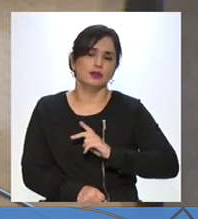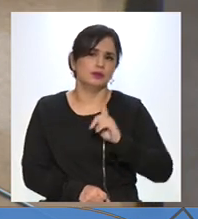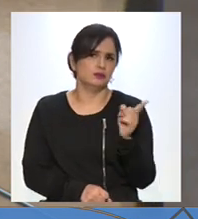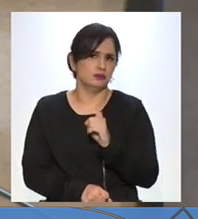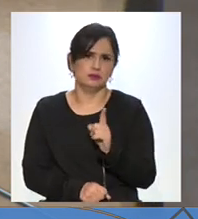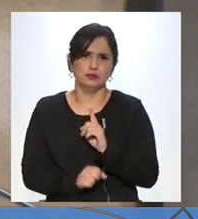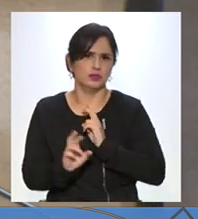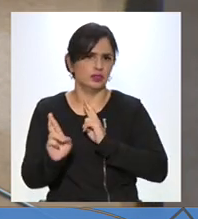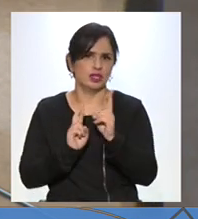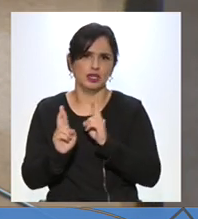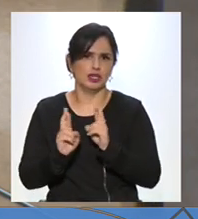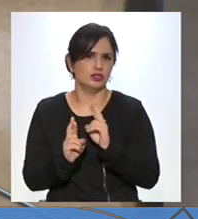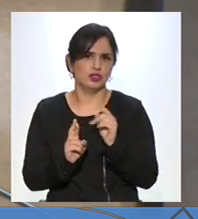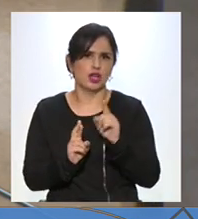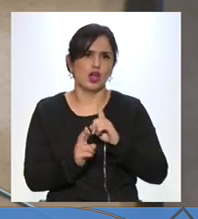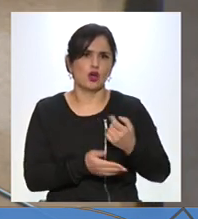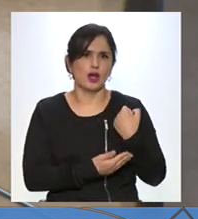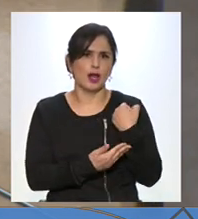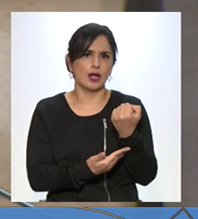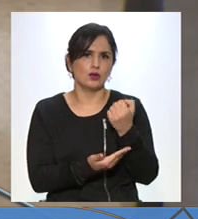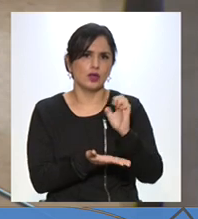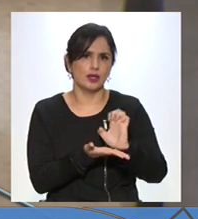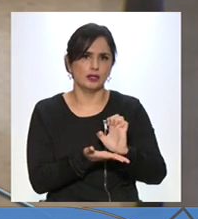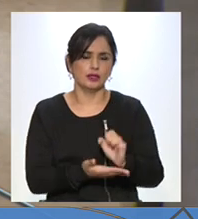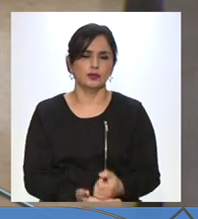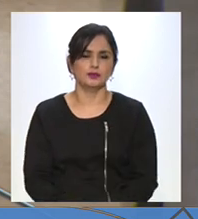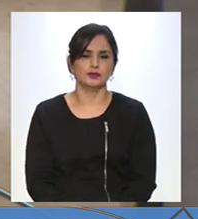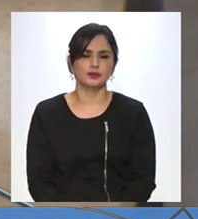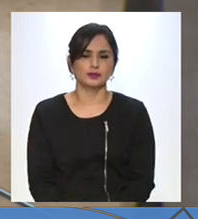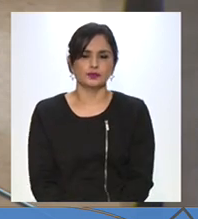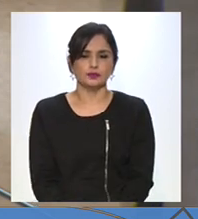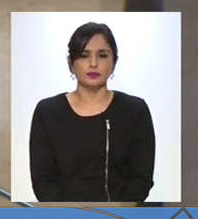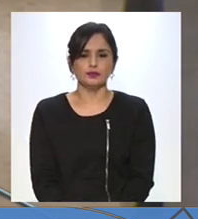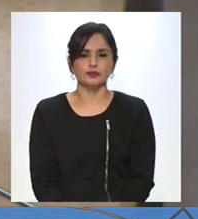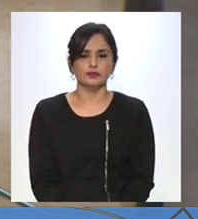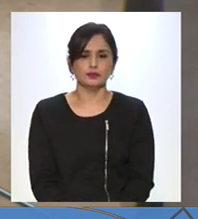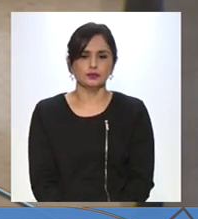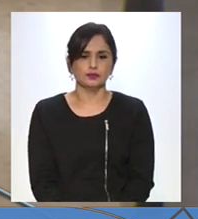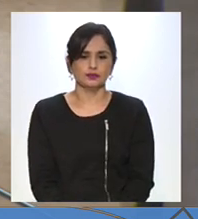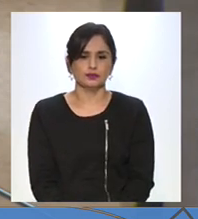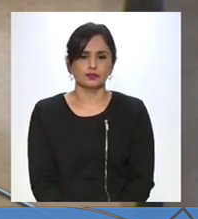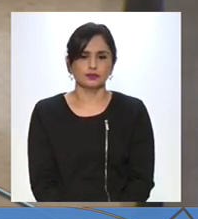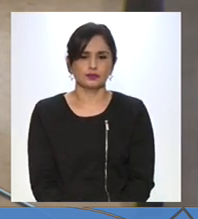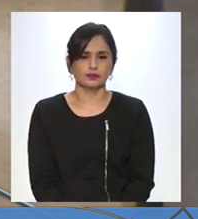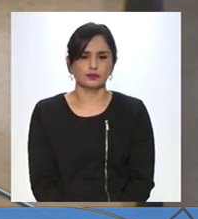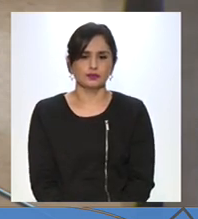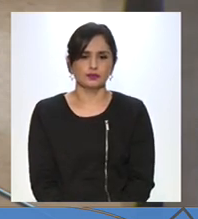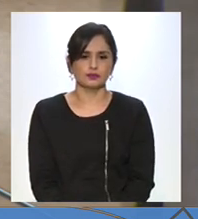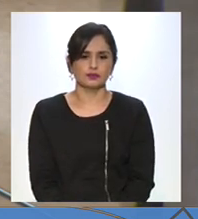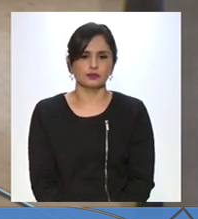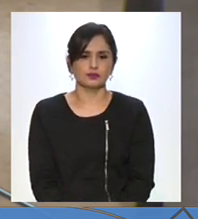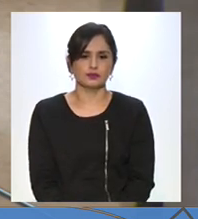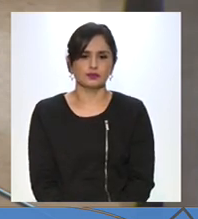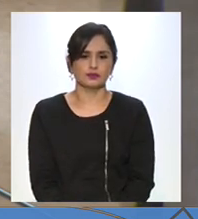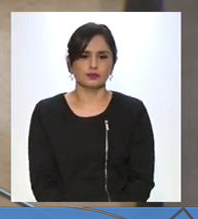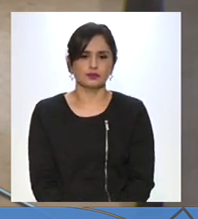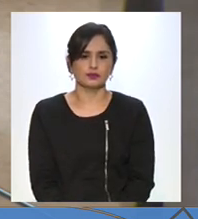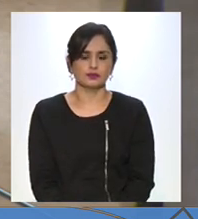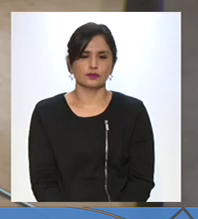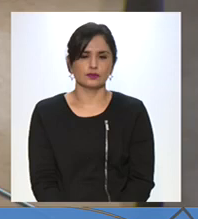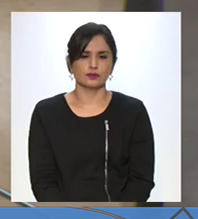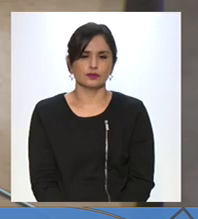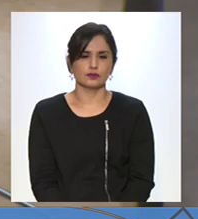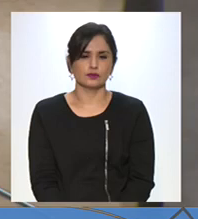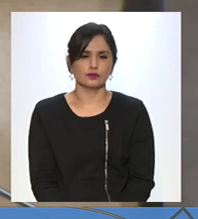tenga mucha relación entre una cosa y la otra. Ahora, esto significa que probablemente